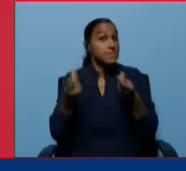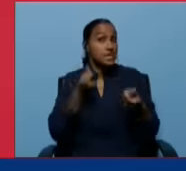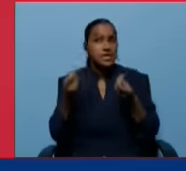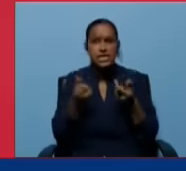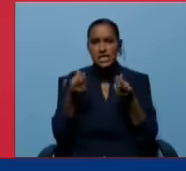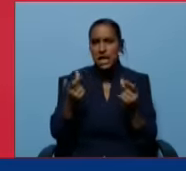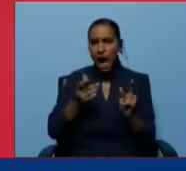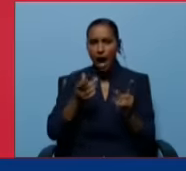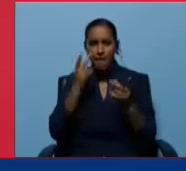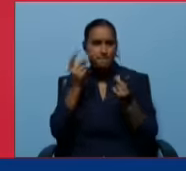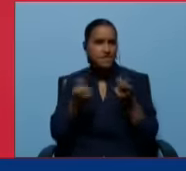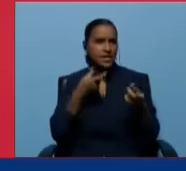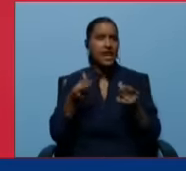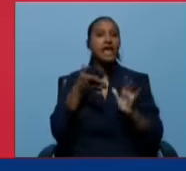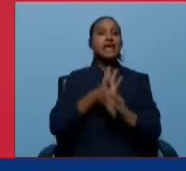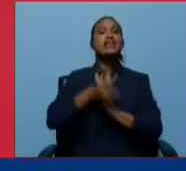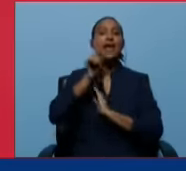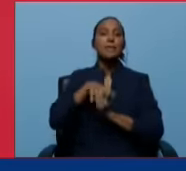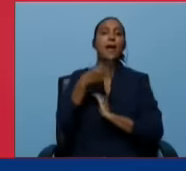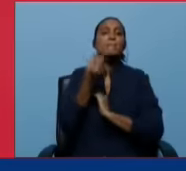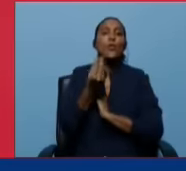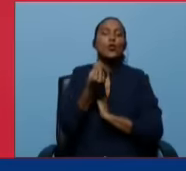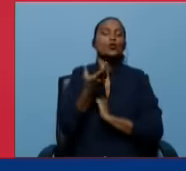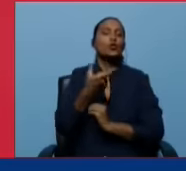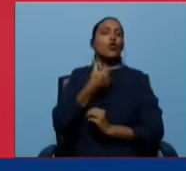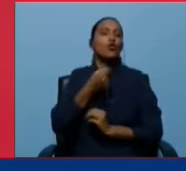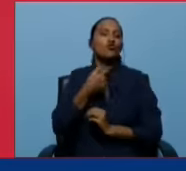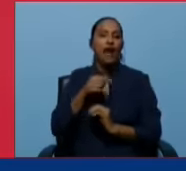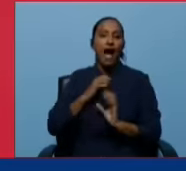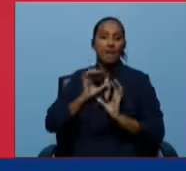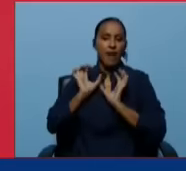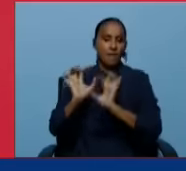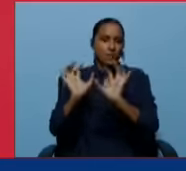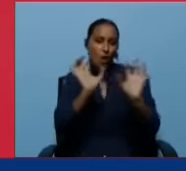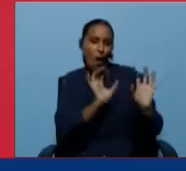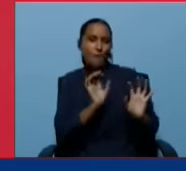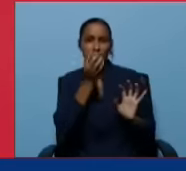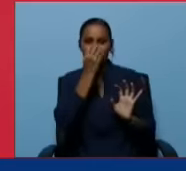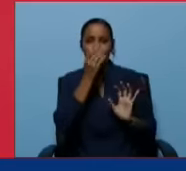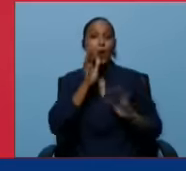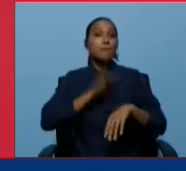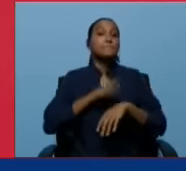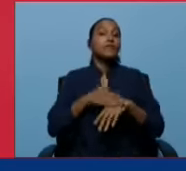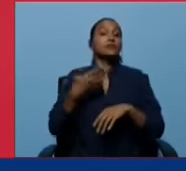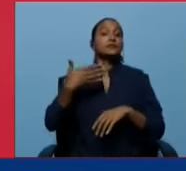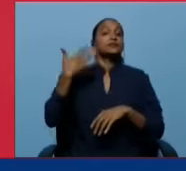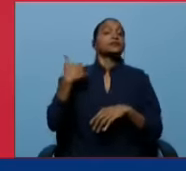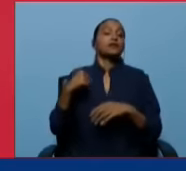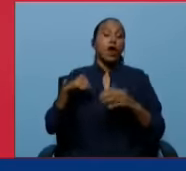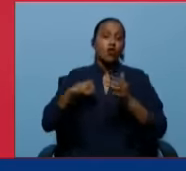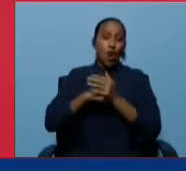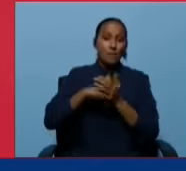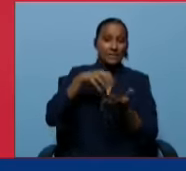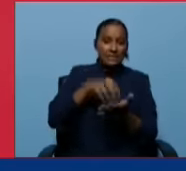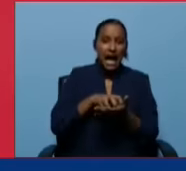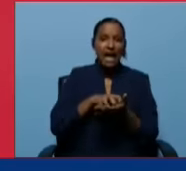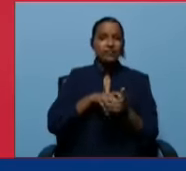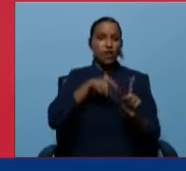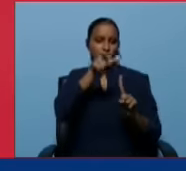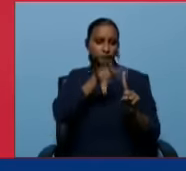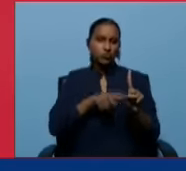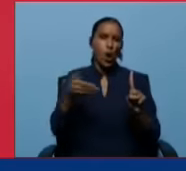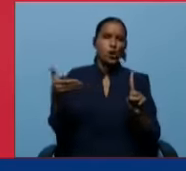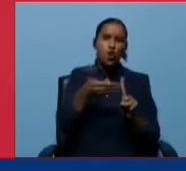del humor en la vida, en las peores circunstancias que les tocó vivir, en el golpe de Estado, persecución contra